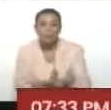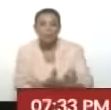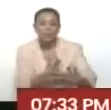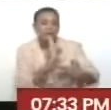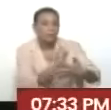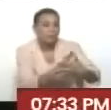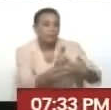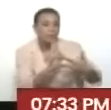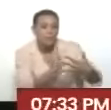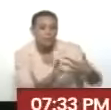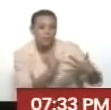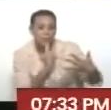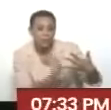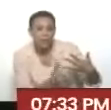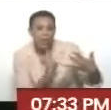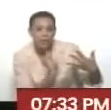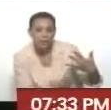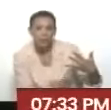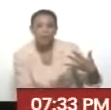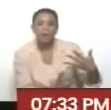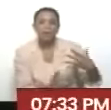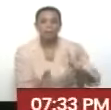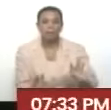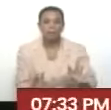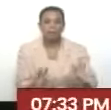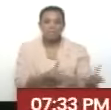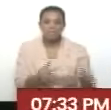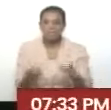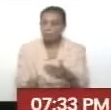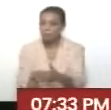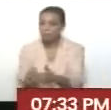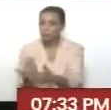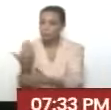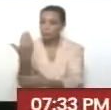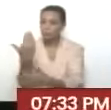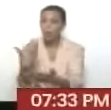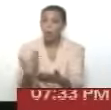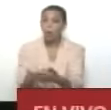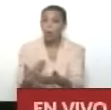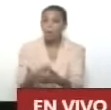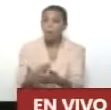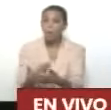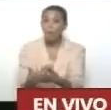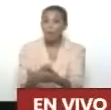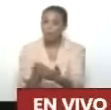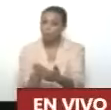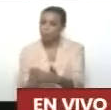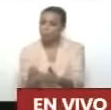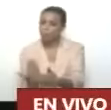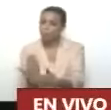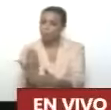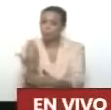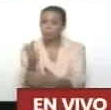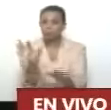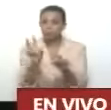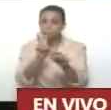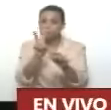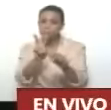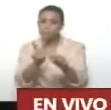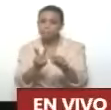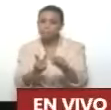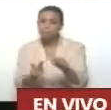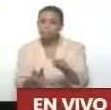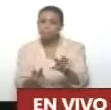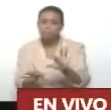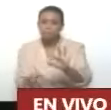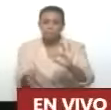vota, cuando sale el certificado, que uno lo ve, y después